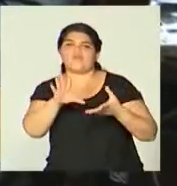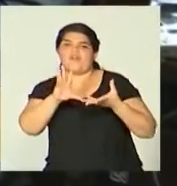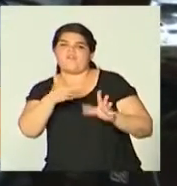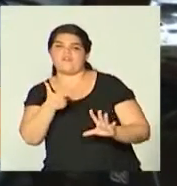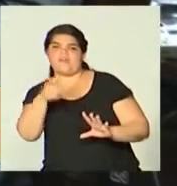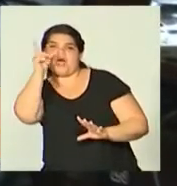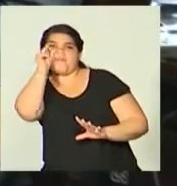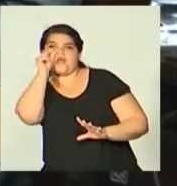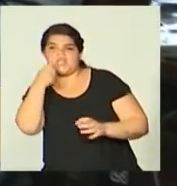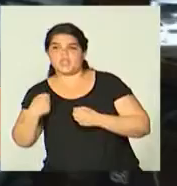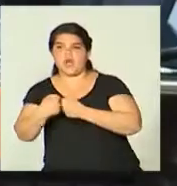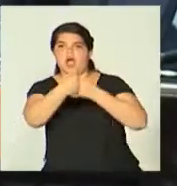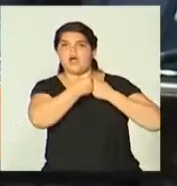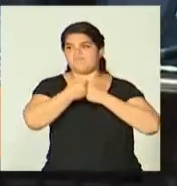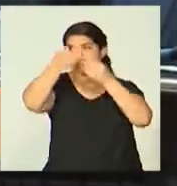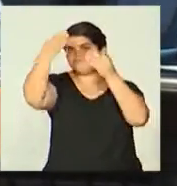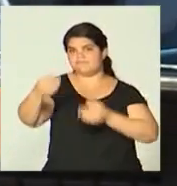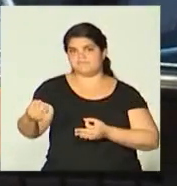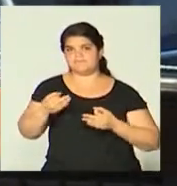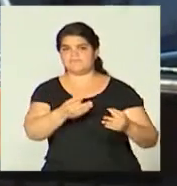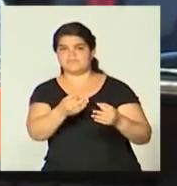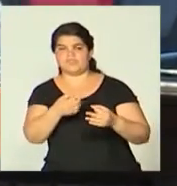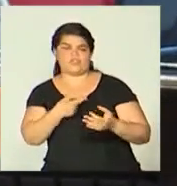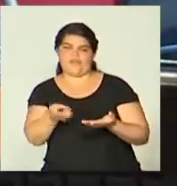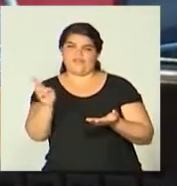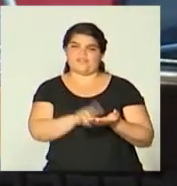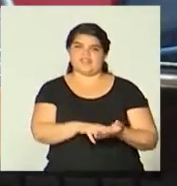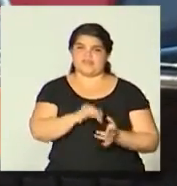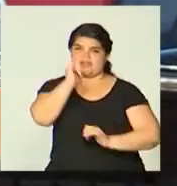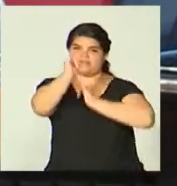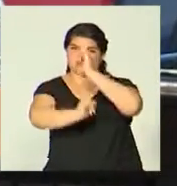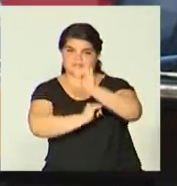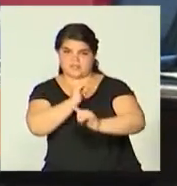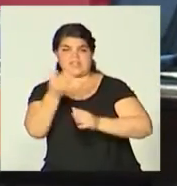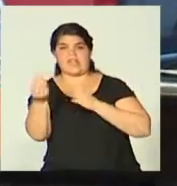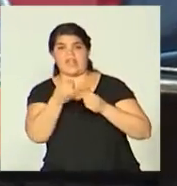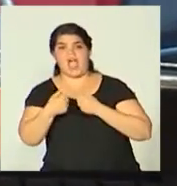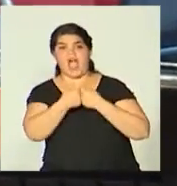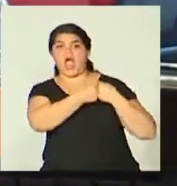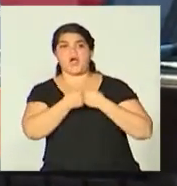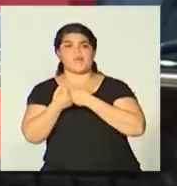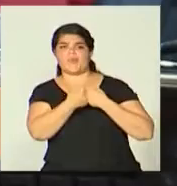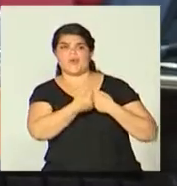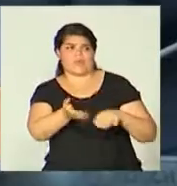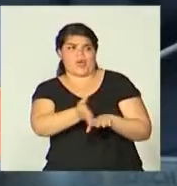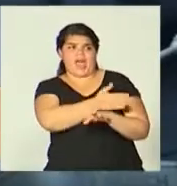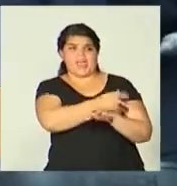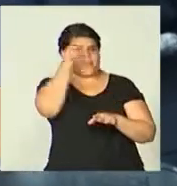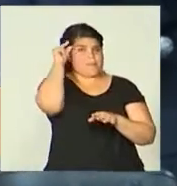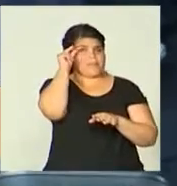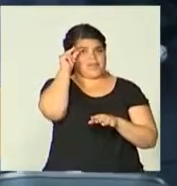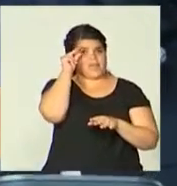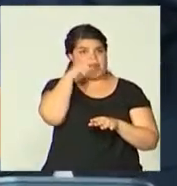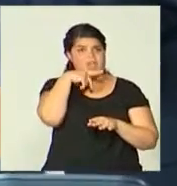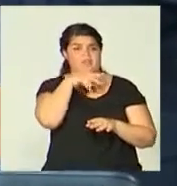También es cierto, no quiero ser reiterativo, estos acuerdos estos malos acuerdos de Pérez con el gobierno saliente